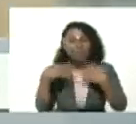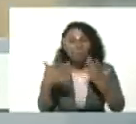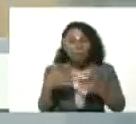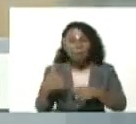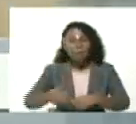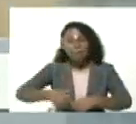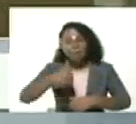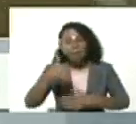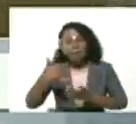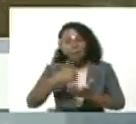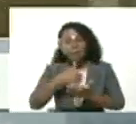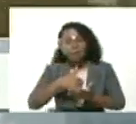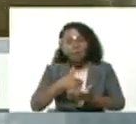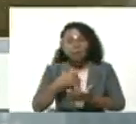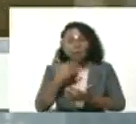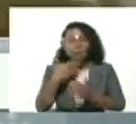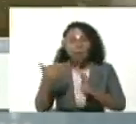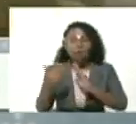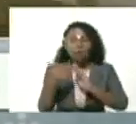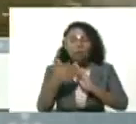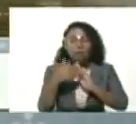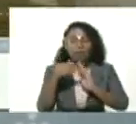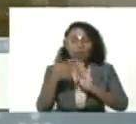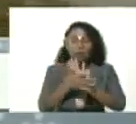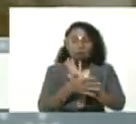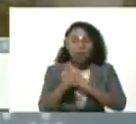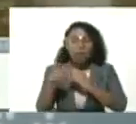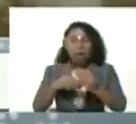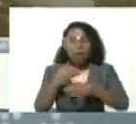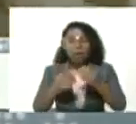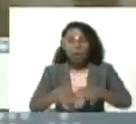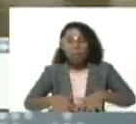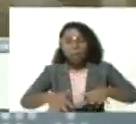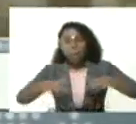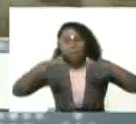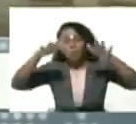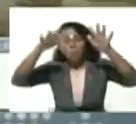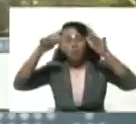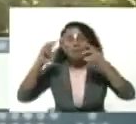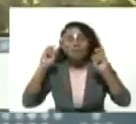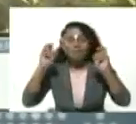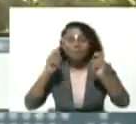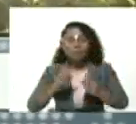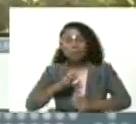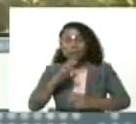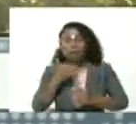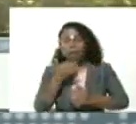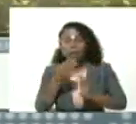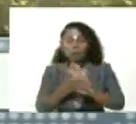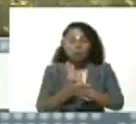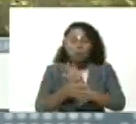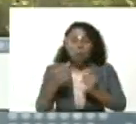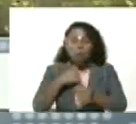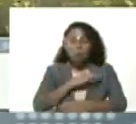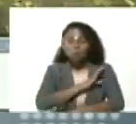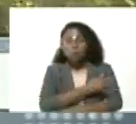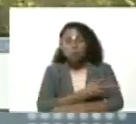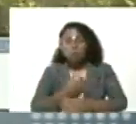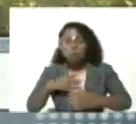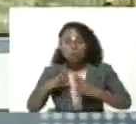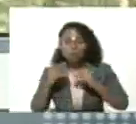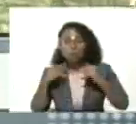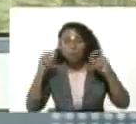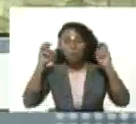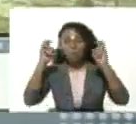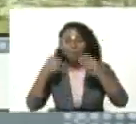más vulnerables que llevan a la inundación al momento de las precipitaciones. Estamos fortaleciendo y reforzando los